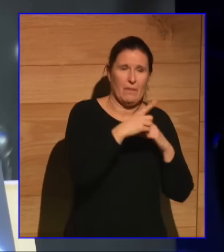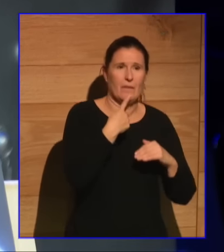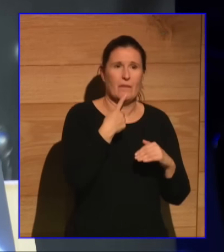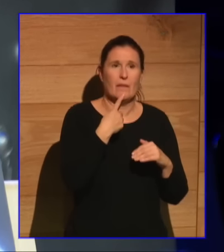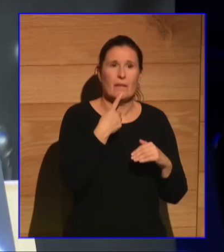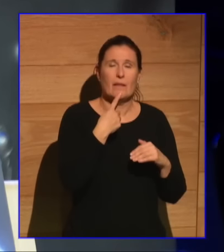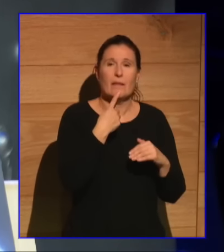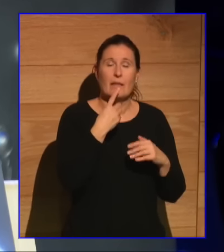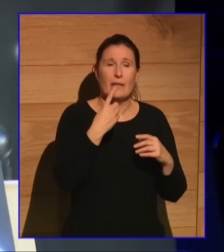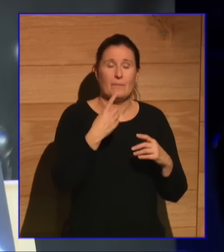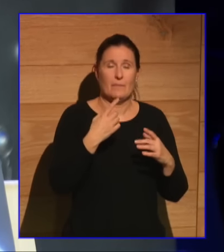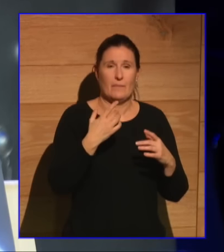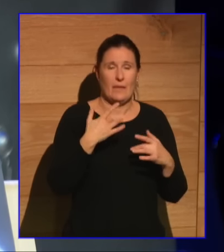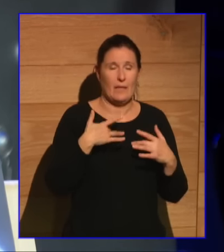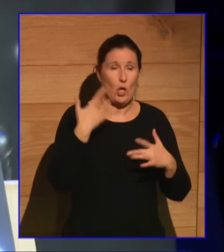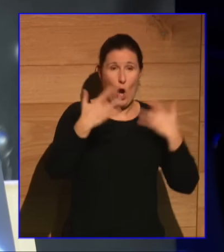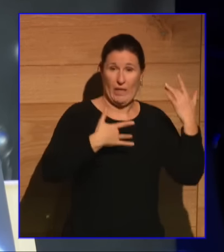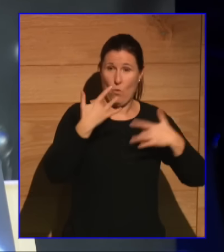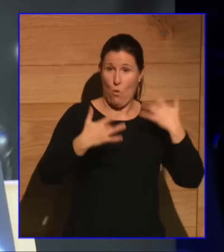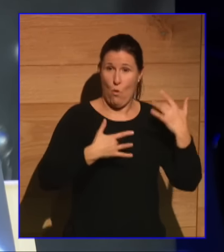al perro que al calvo. Sí.